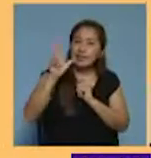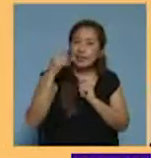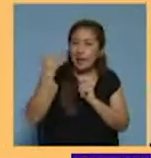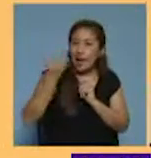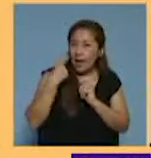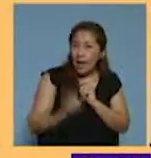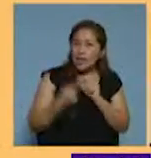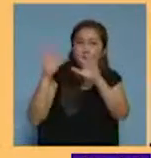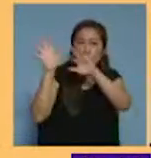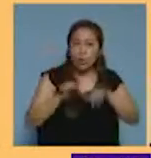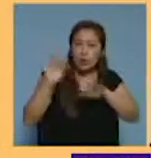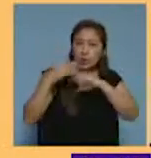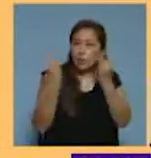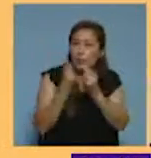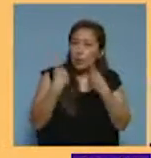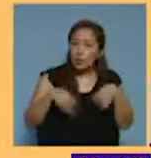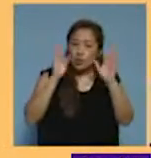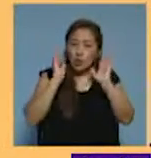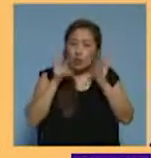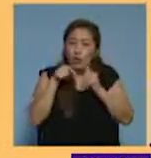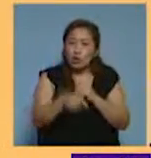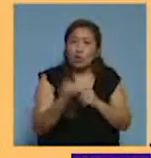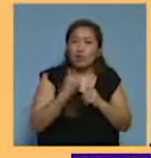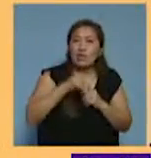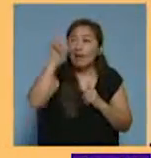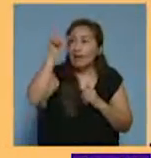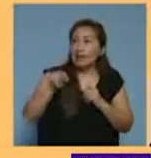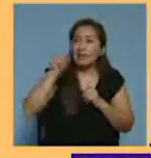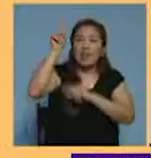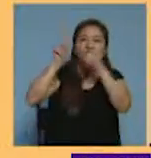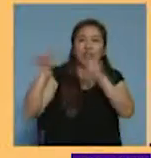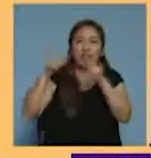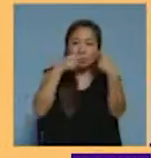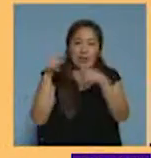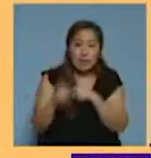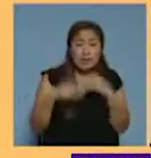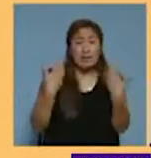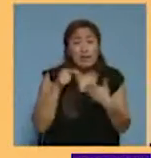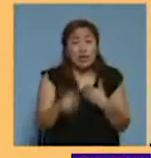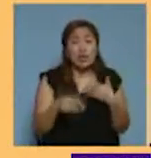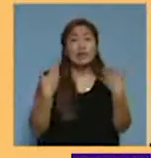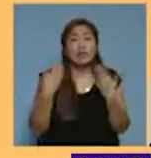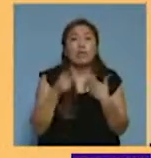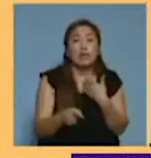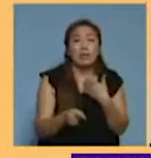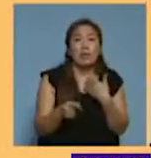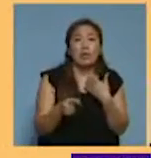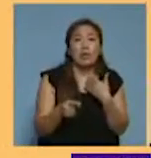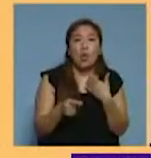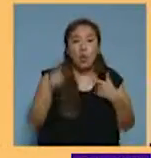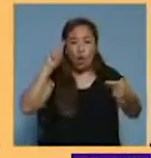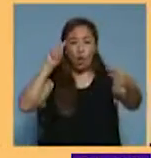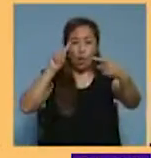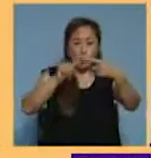lluvias intensas y concentradas del tito punto del país lo que hace que debamos poner el foco